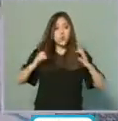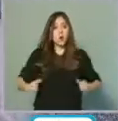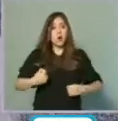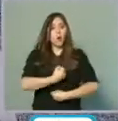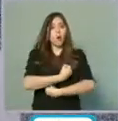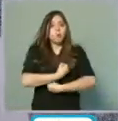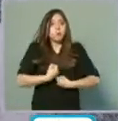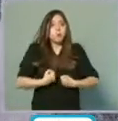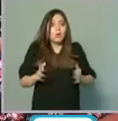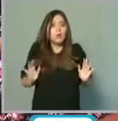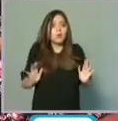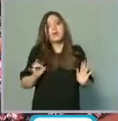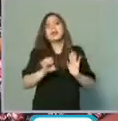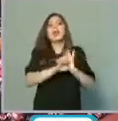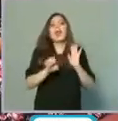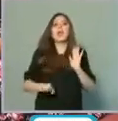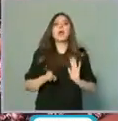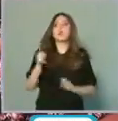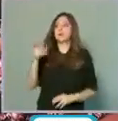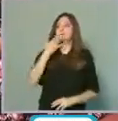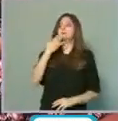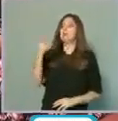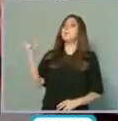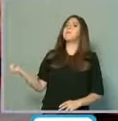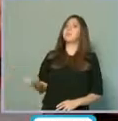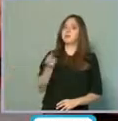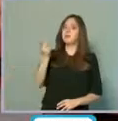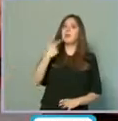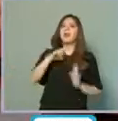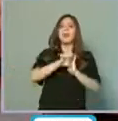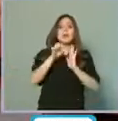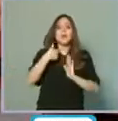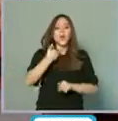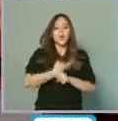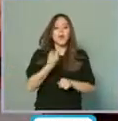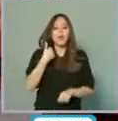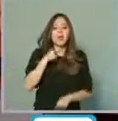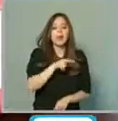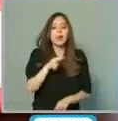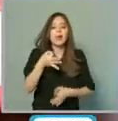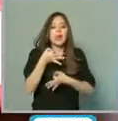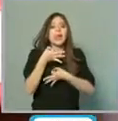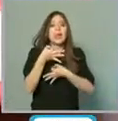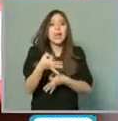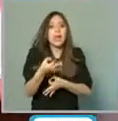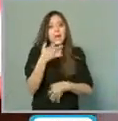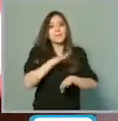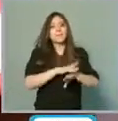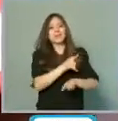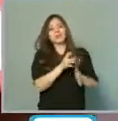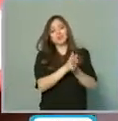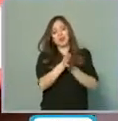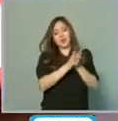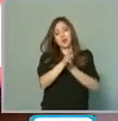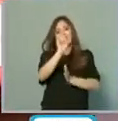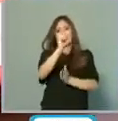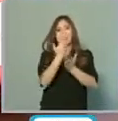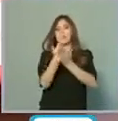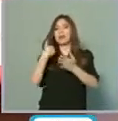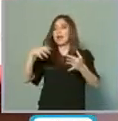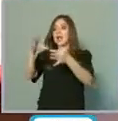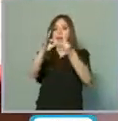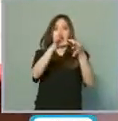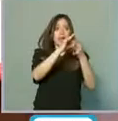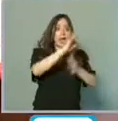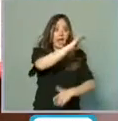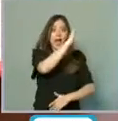porque ya me está haciendo ojitos la... El de chocolate. El de chocolate. Ahorita antes de entrar a cámara me dijo, yo nada más acabamos, me como el de chocolate. Pero